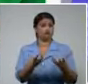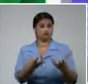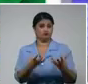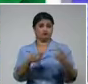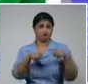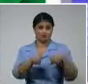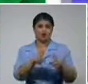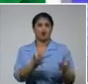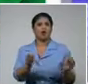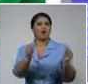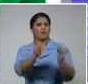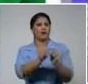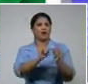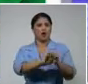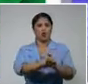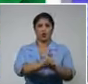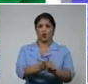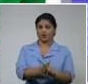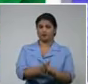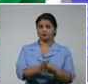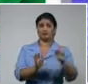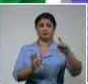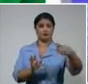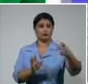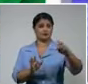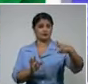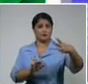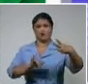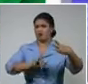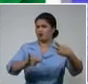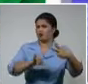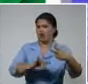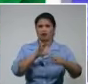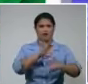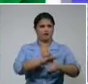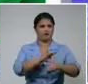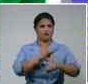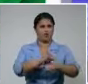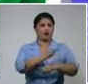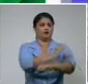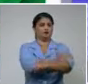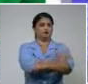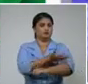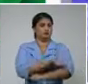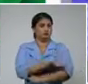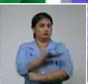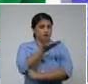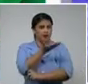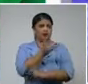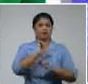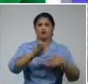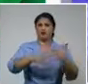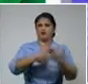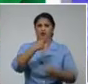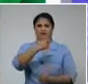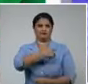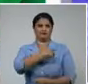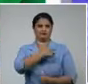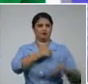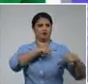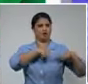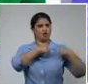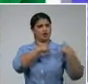con antecedentes de hipertensión arterial, miocardiopatía, una enfermedad renal crónica